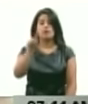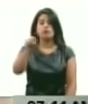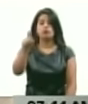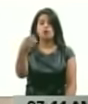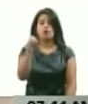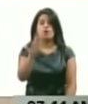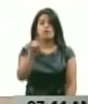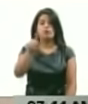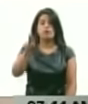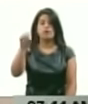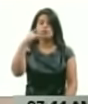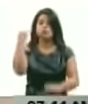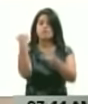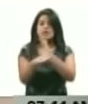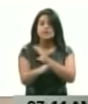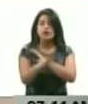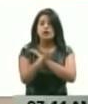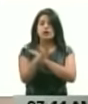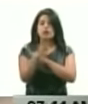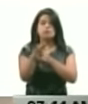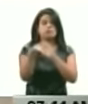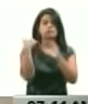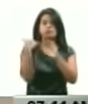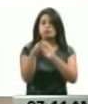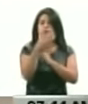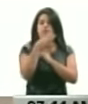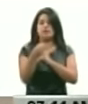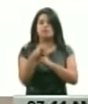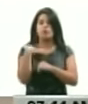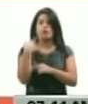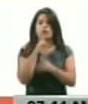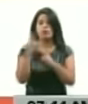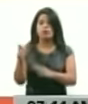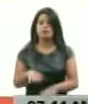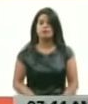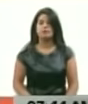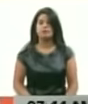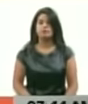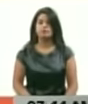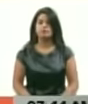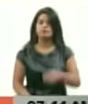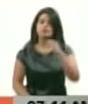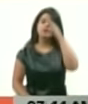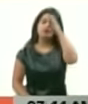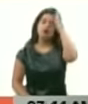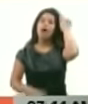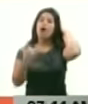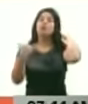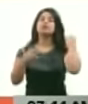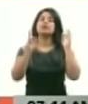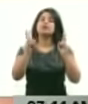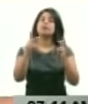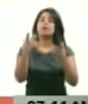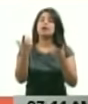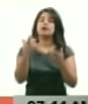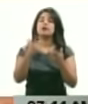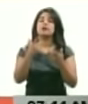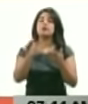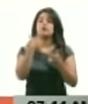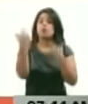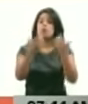@bnb.gob.be, y allí por esa misma vía se le está respondiendo. Muchísimas gracias, Sadie. Tomando en cuenta ahora el tema de la búsqueda del libro,